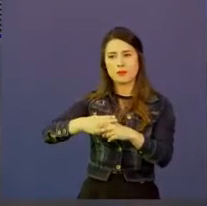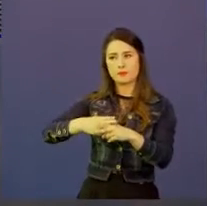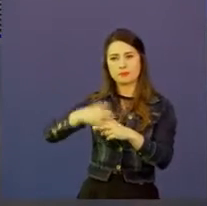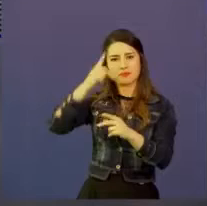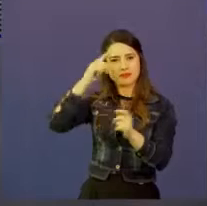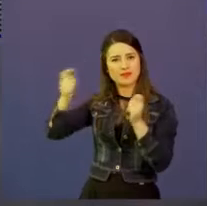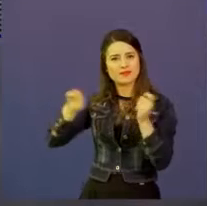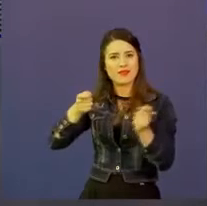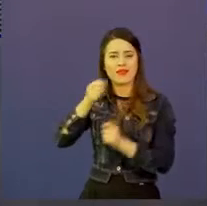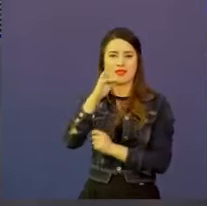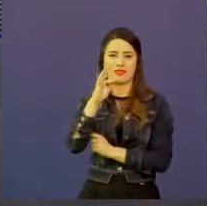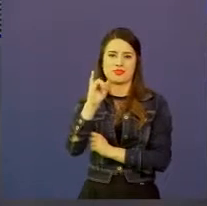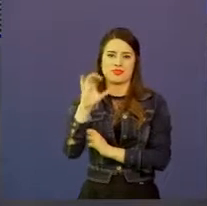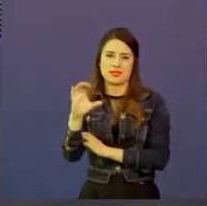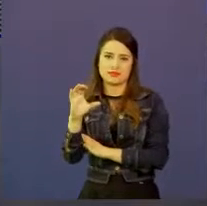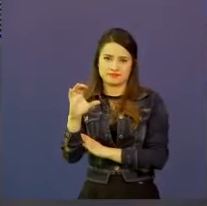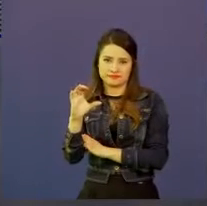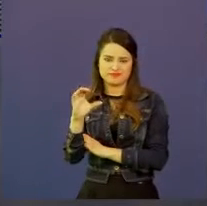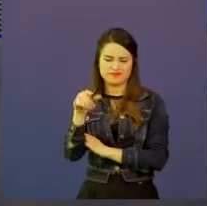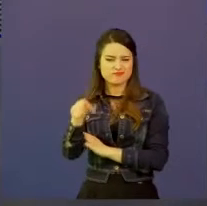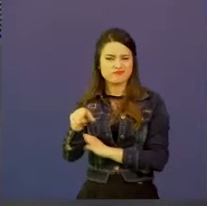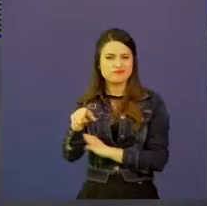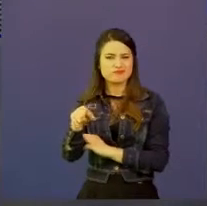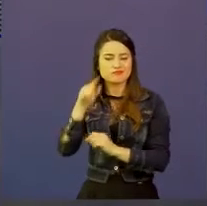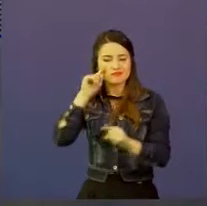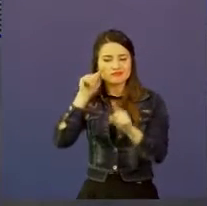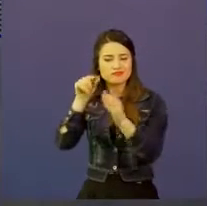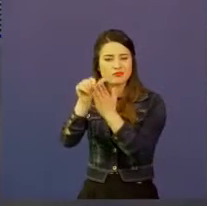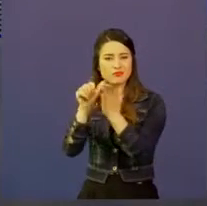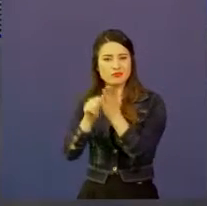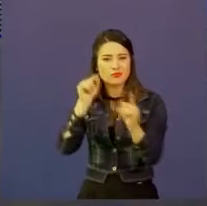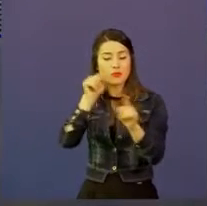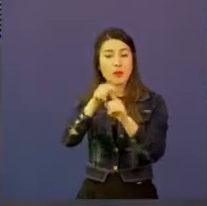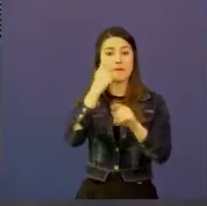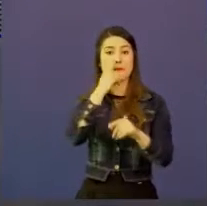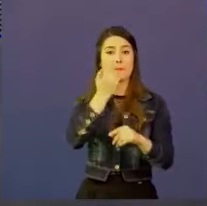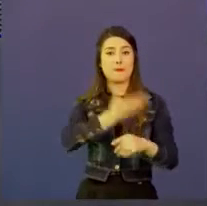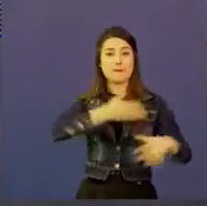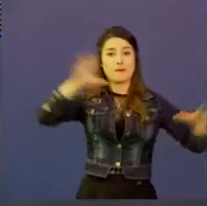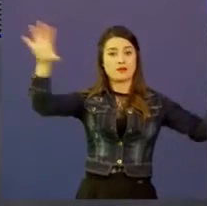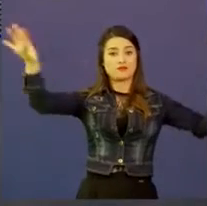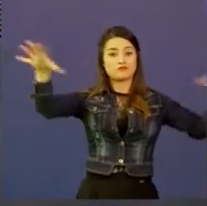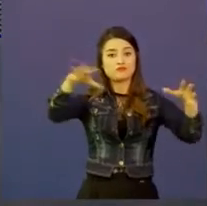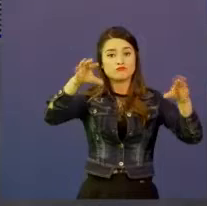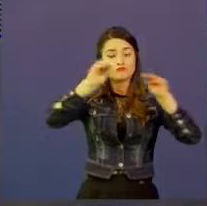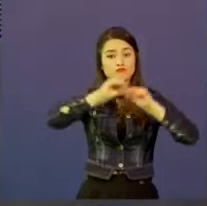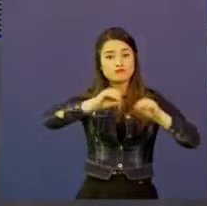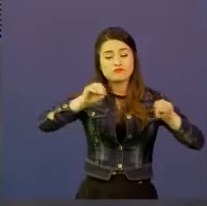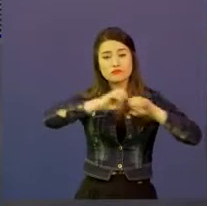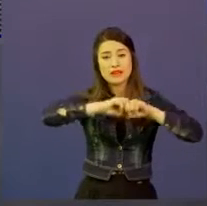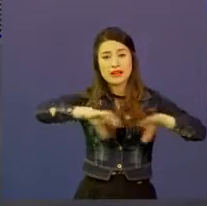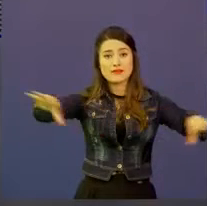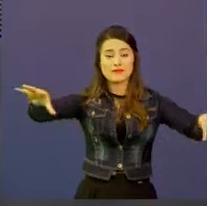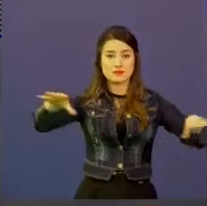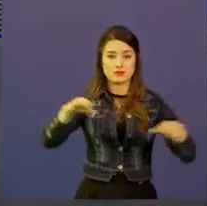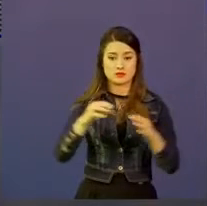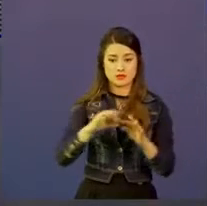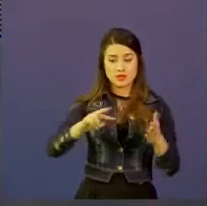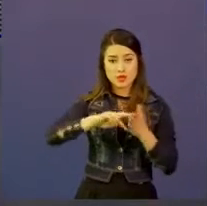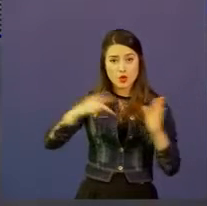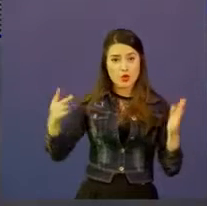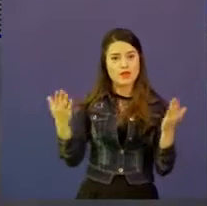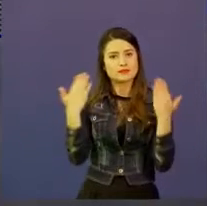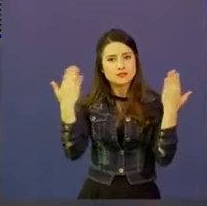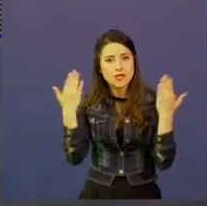de familia se enteren de las oportunidades de la tecnología, de la seguridad que debe tener y cómo nosotros enfrentamos el tema. Los